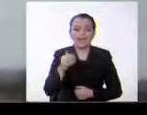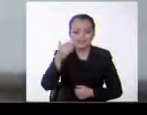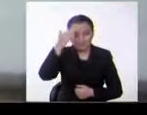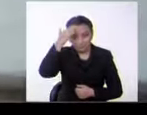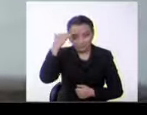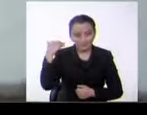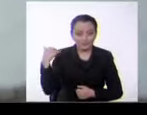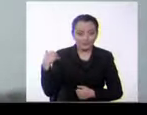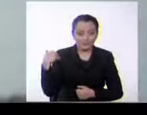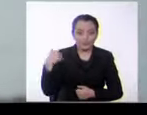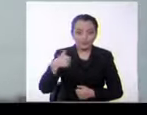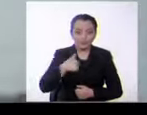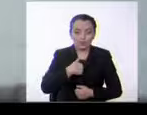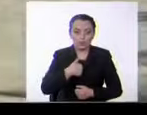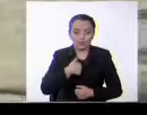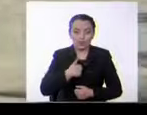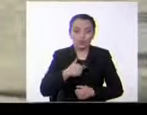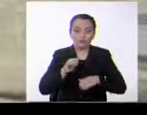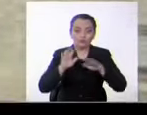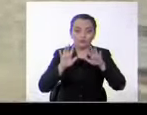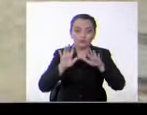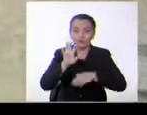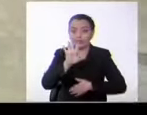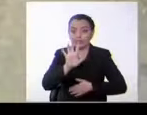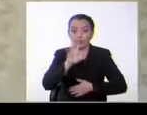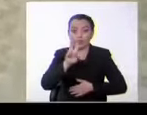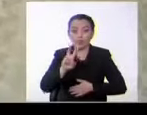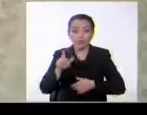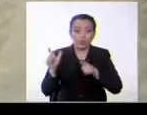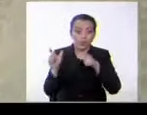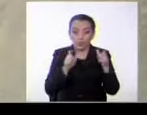Soy tejedora de Nahuizalco.